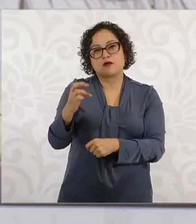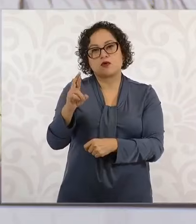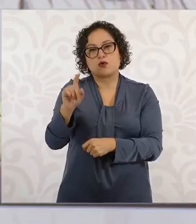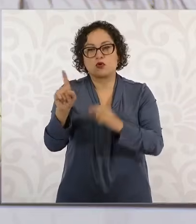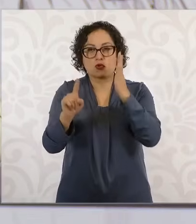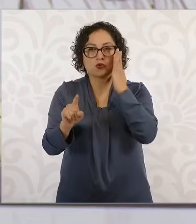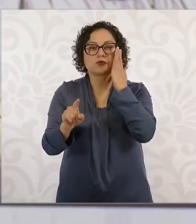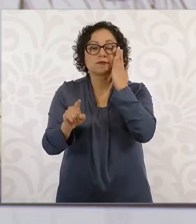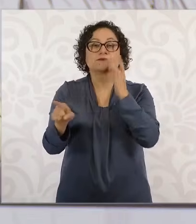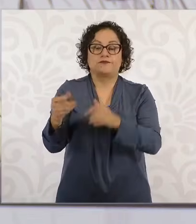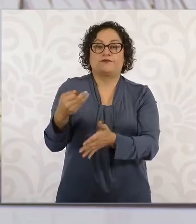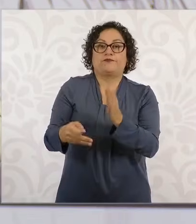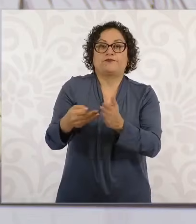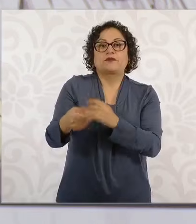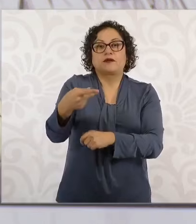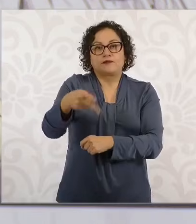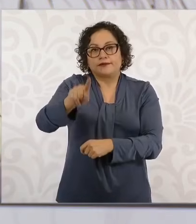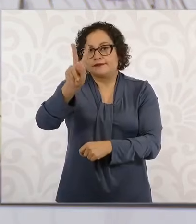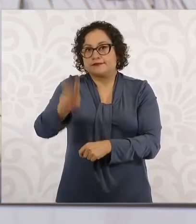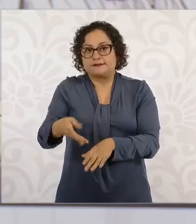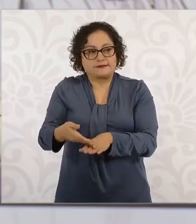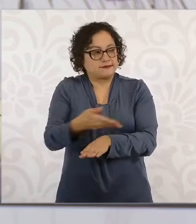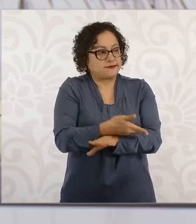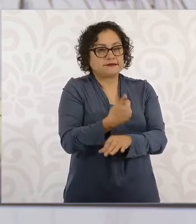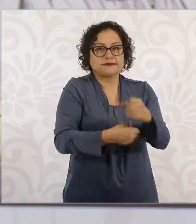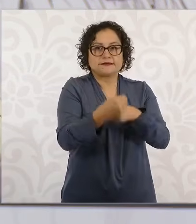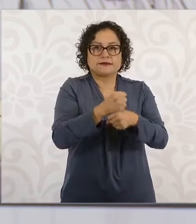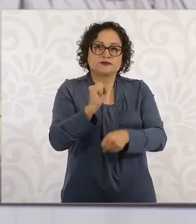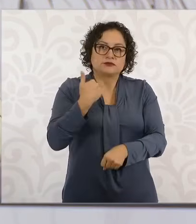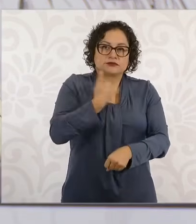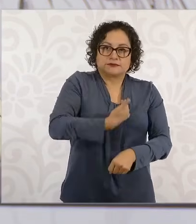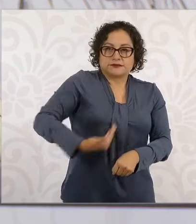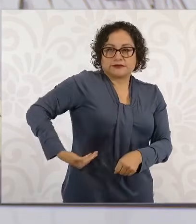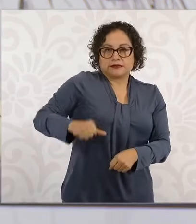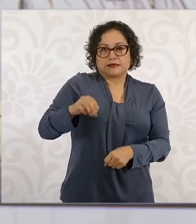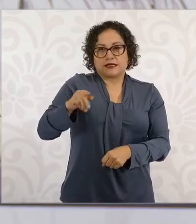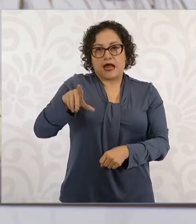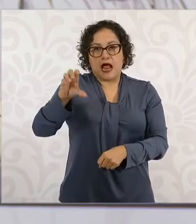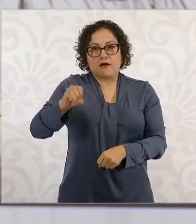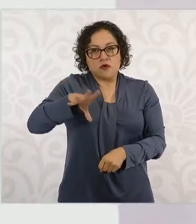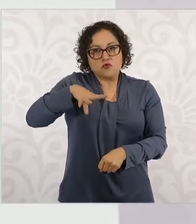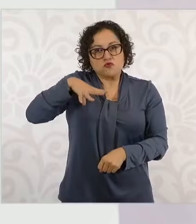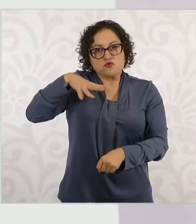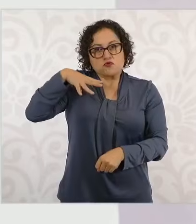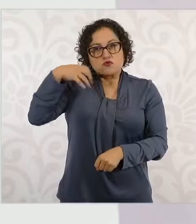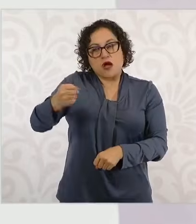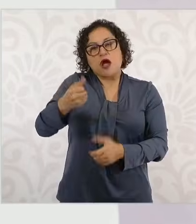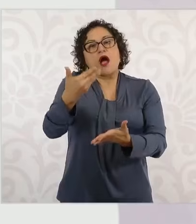Pero el esfuerzo que se hizo en el gobierno del presidente López Obrador para garantizar la soberanía energética es muy